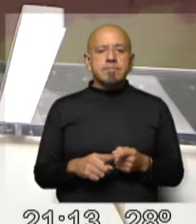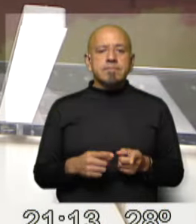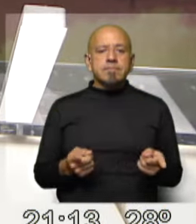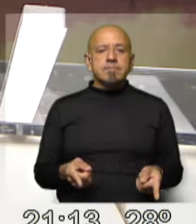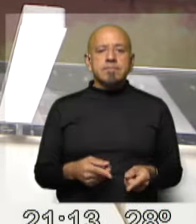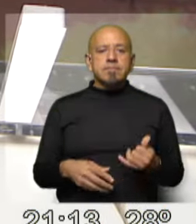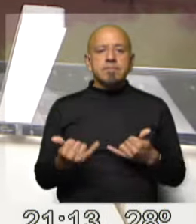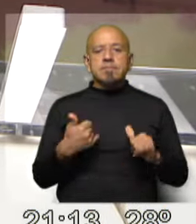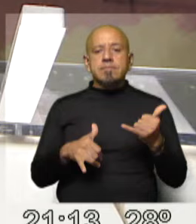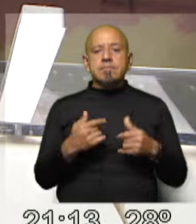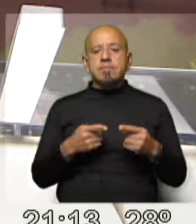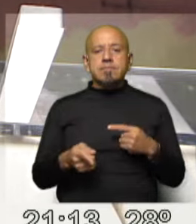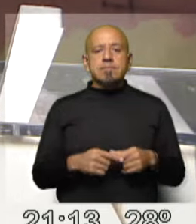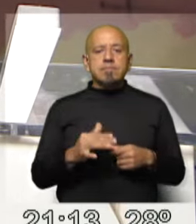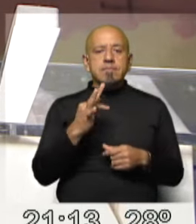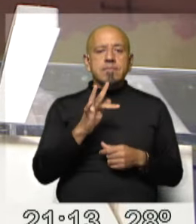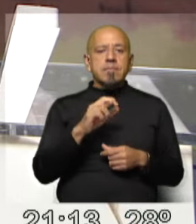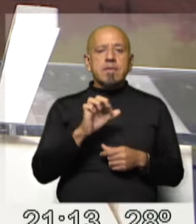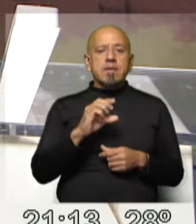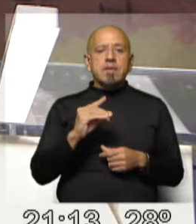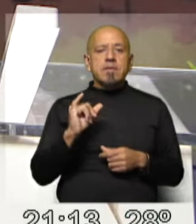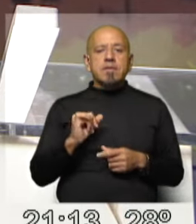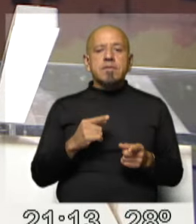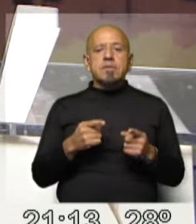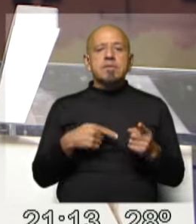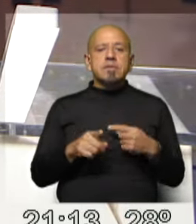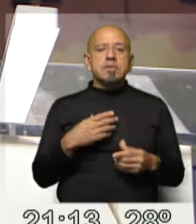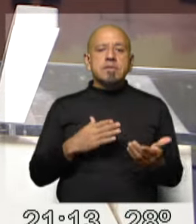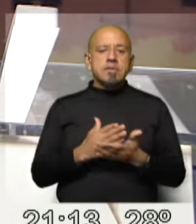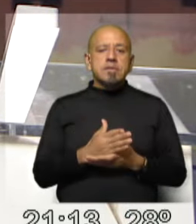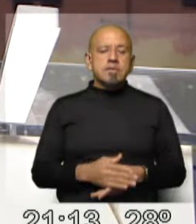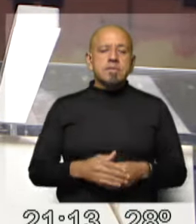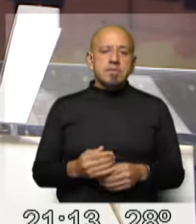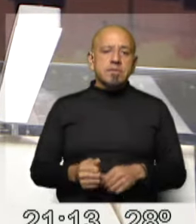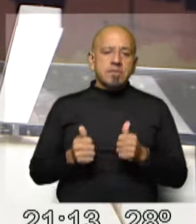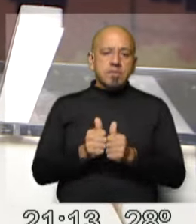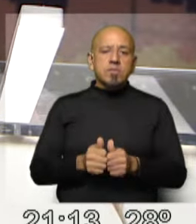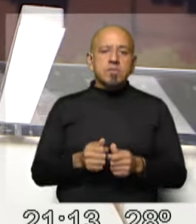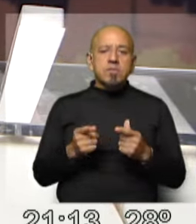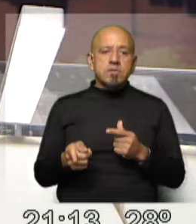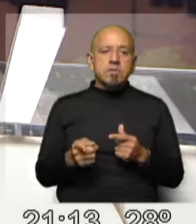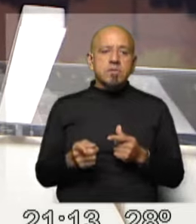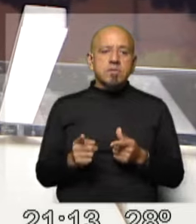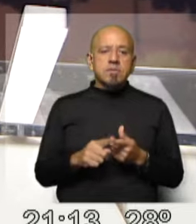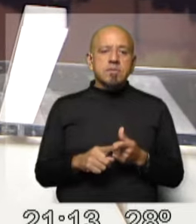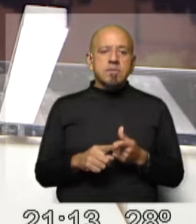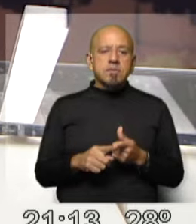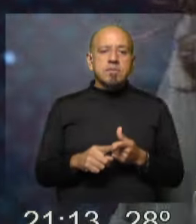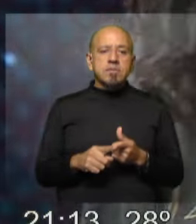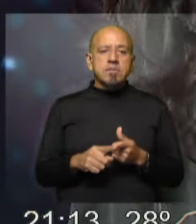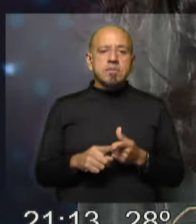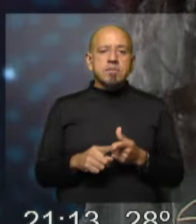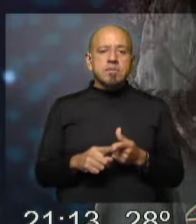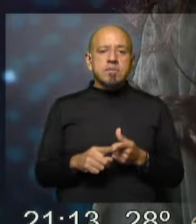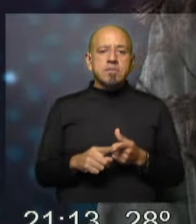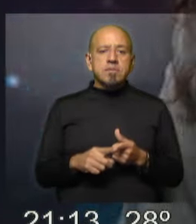información Freddy Freddy también el camarógrafo ahí imágenes recorriendo todo el lugar nuestro querido spiber